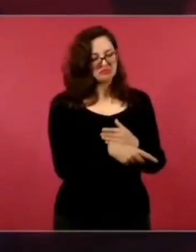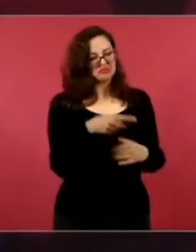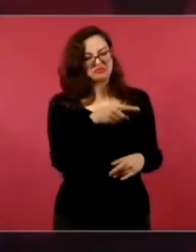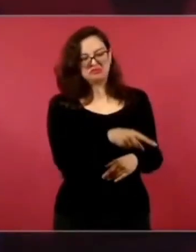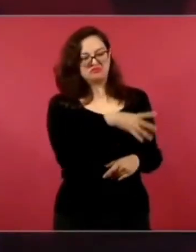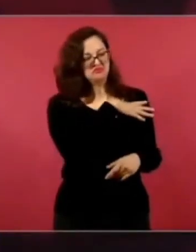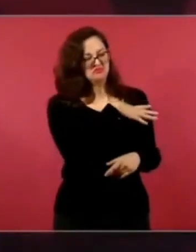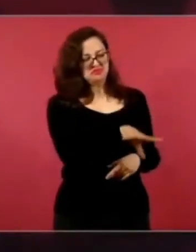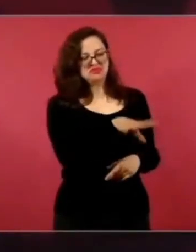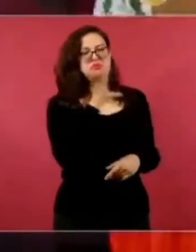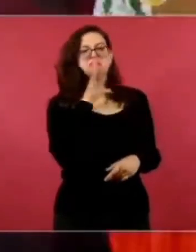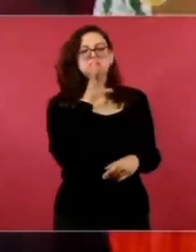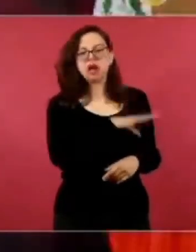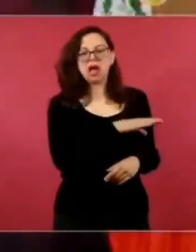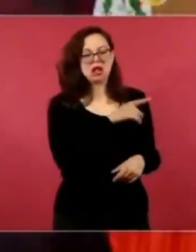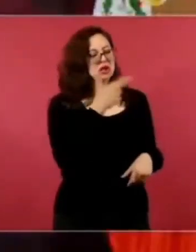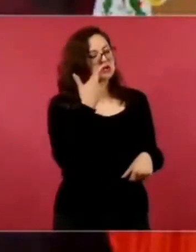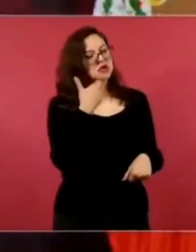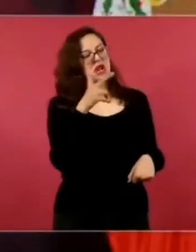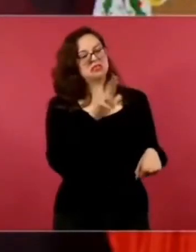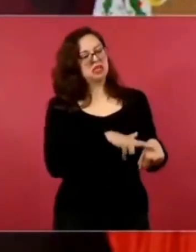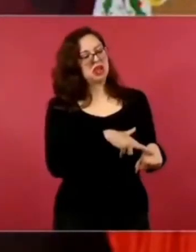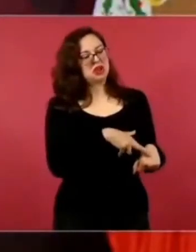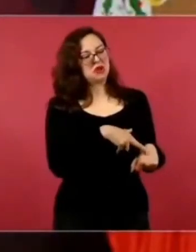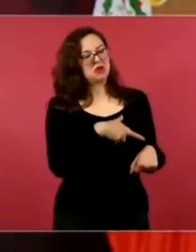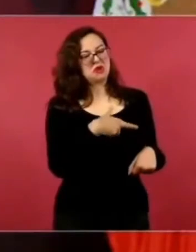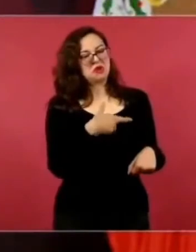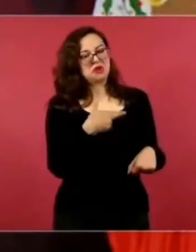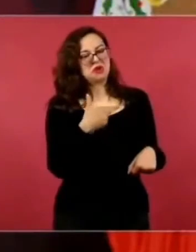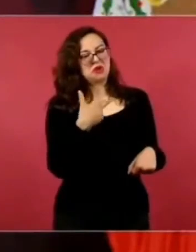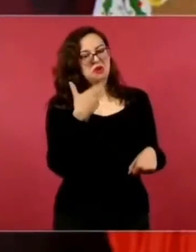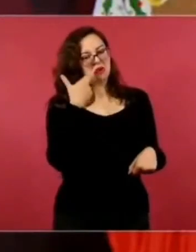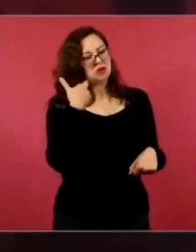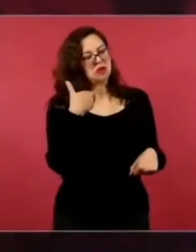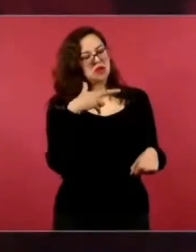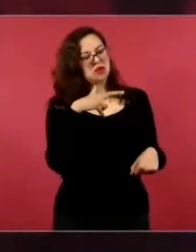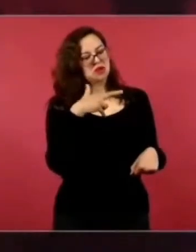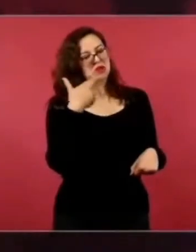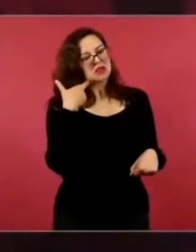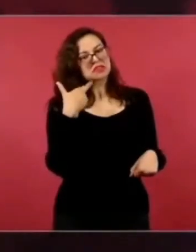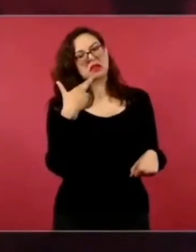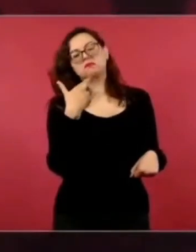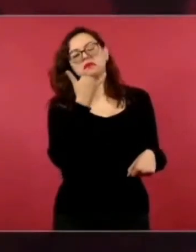señalado como rata, perdón, ratero,